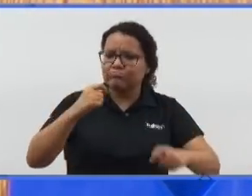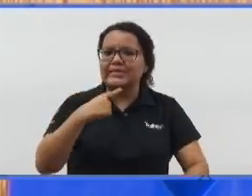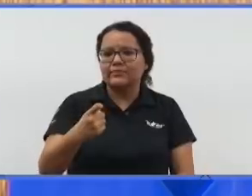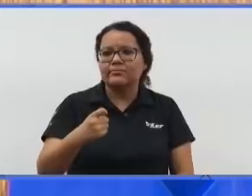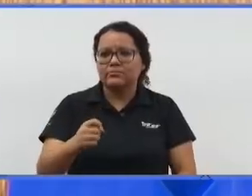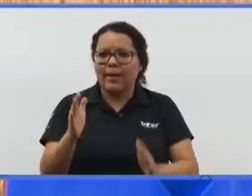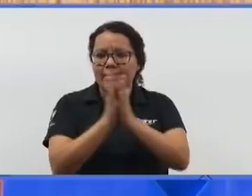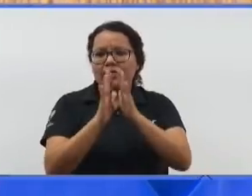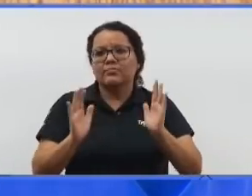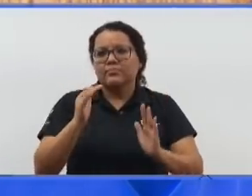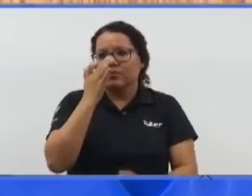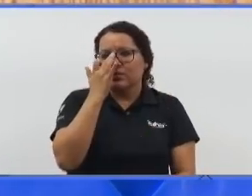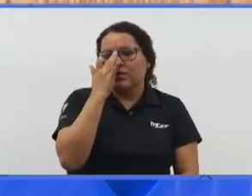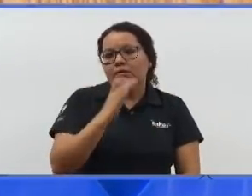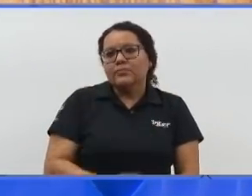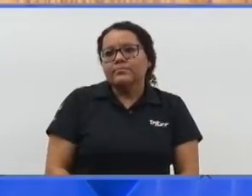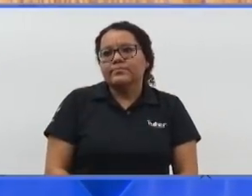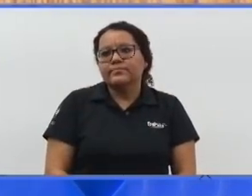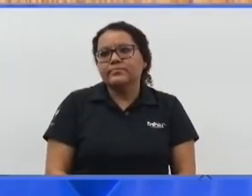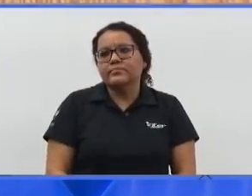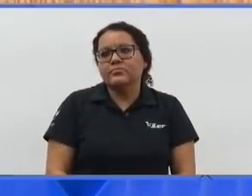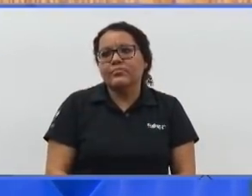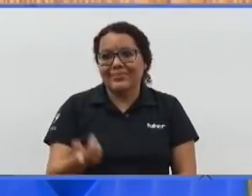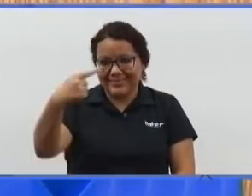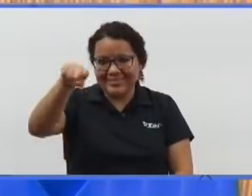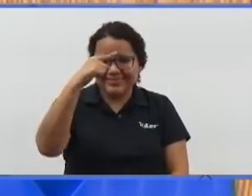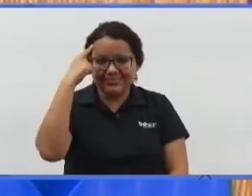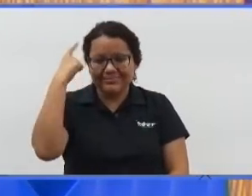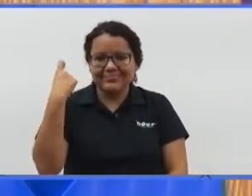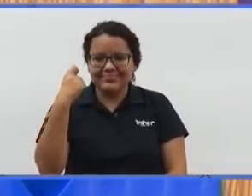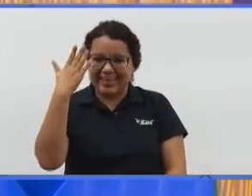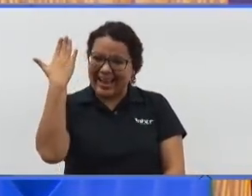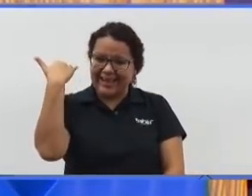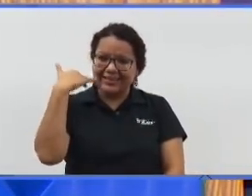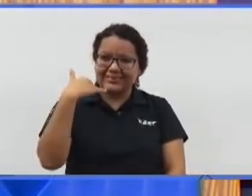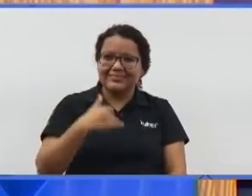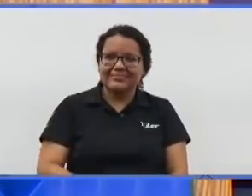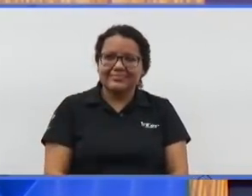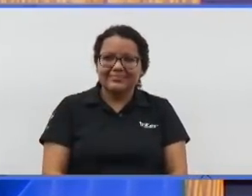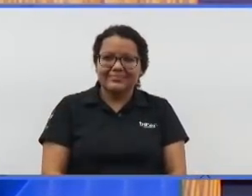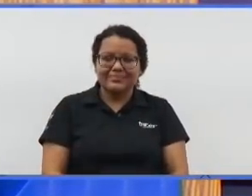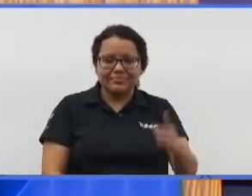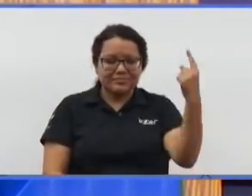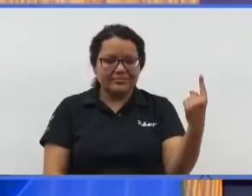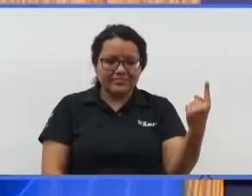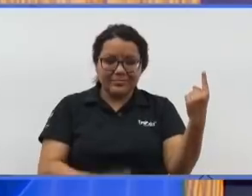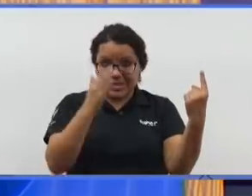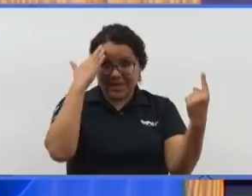bien como le decía usted a su pareja antes de conquistarla